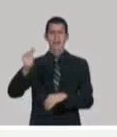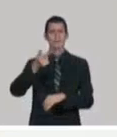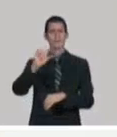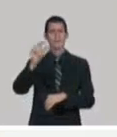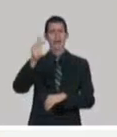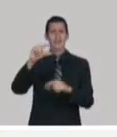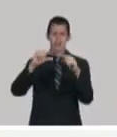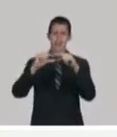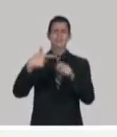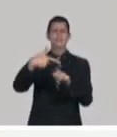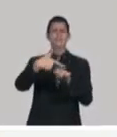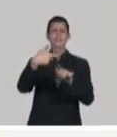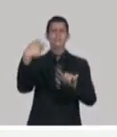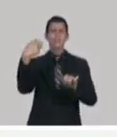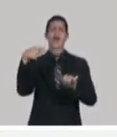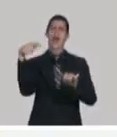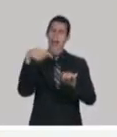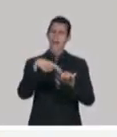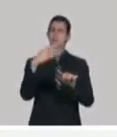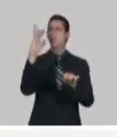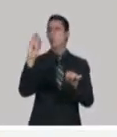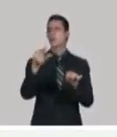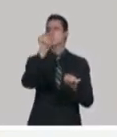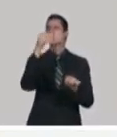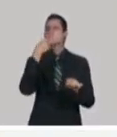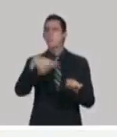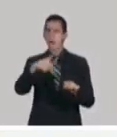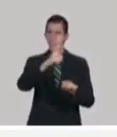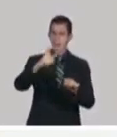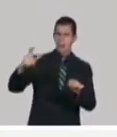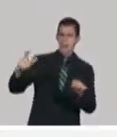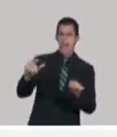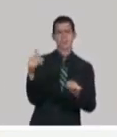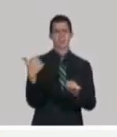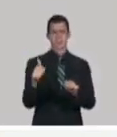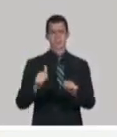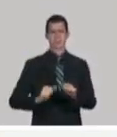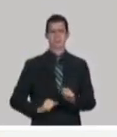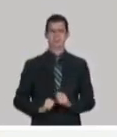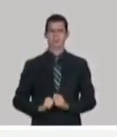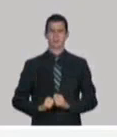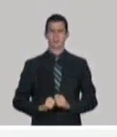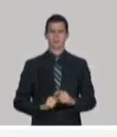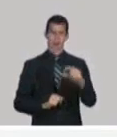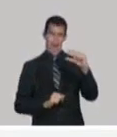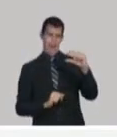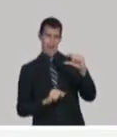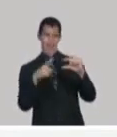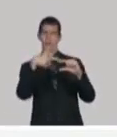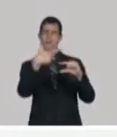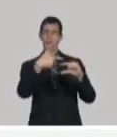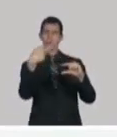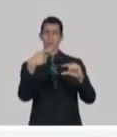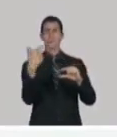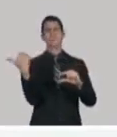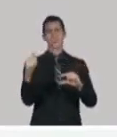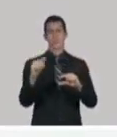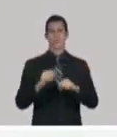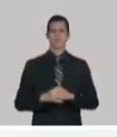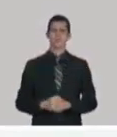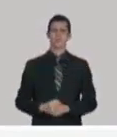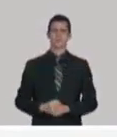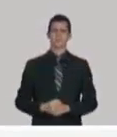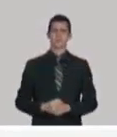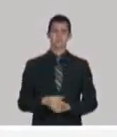poder ampliar la cantidad de personas a inmunizar esto ha sido en menos de un año de trabajo y creo que es uno de los